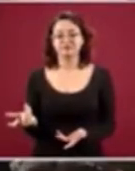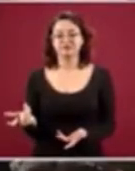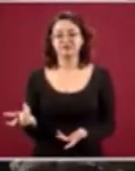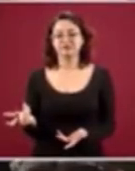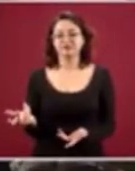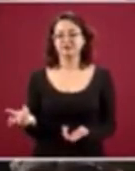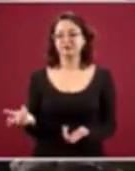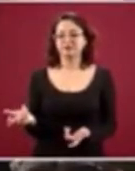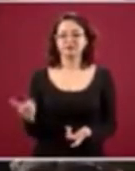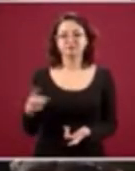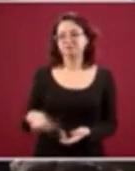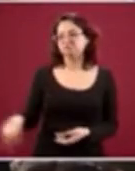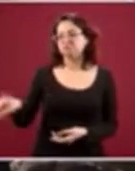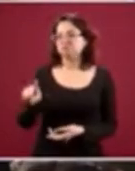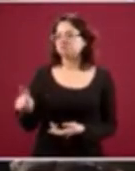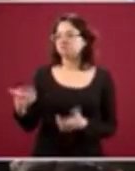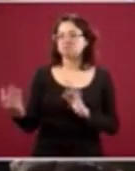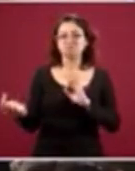tenían forma de